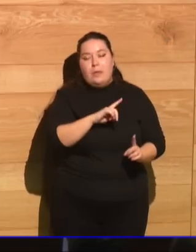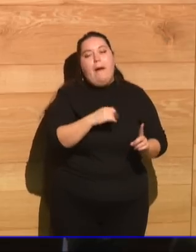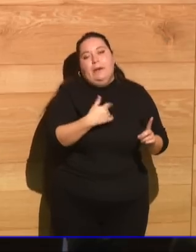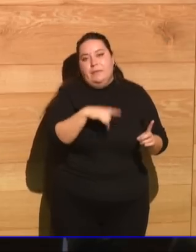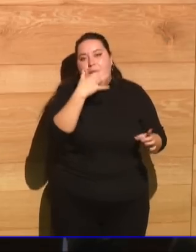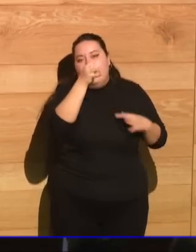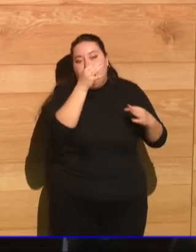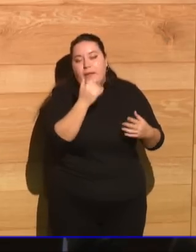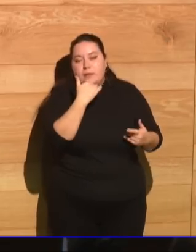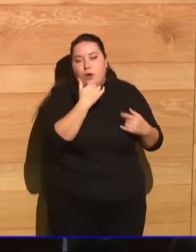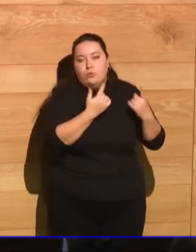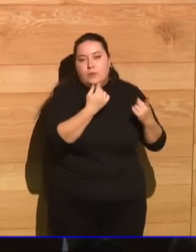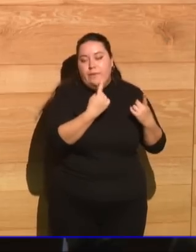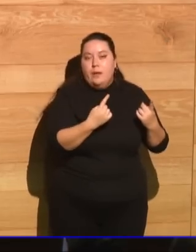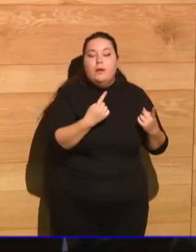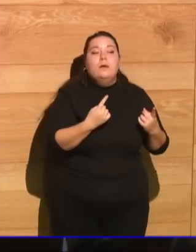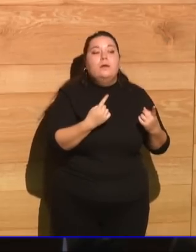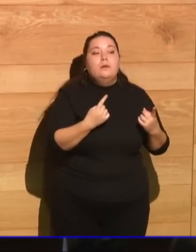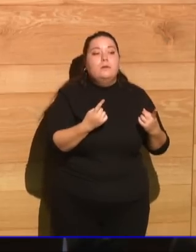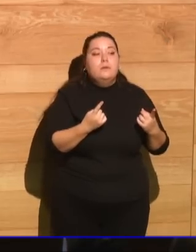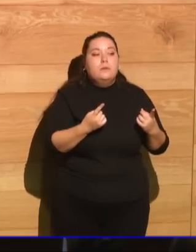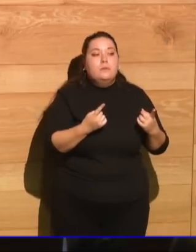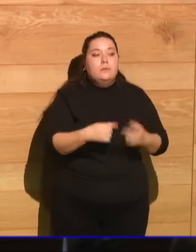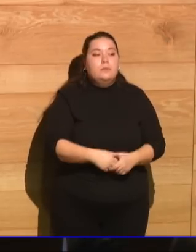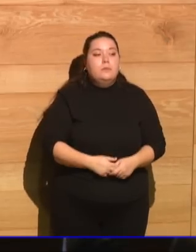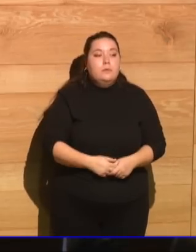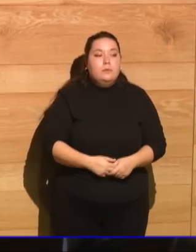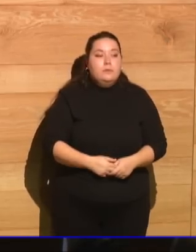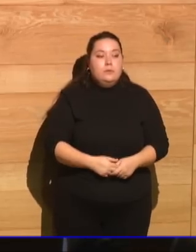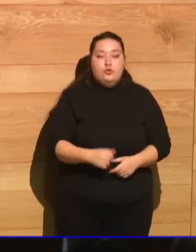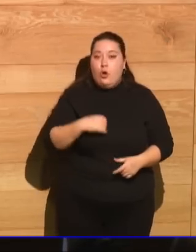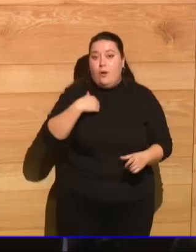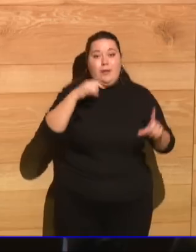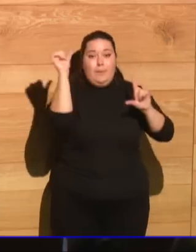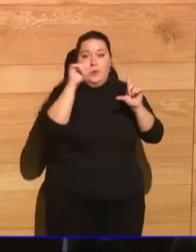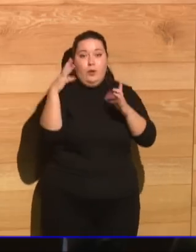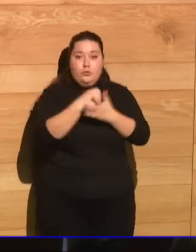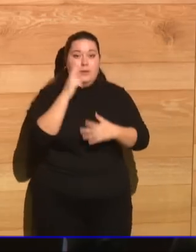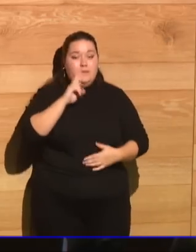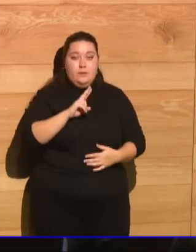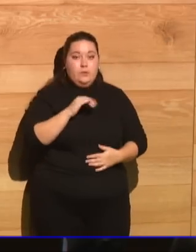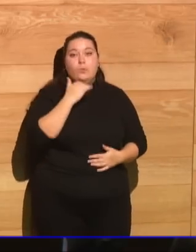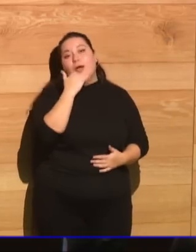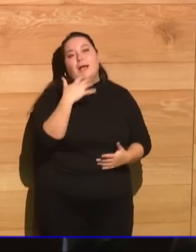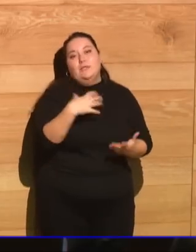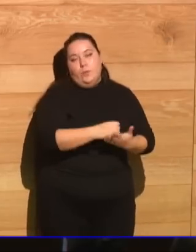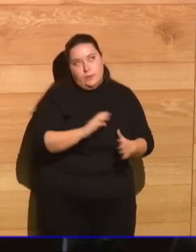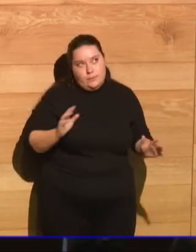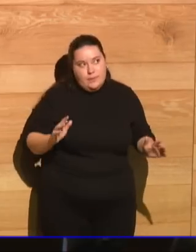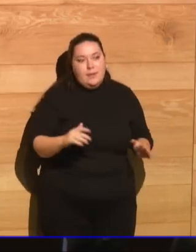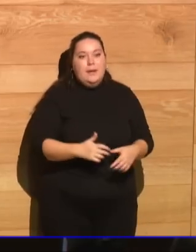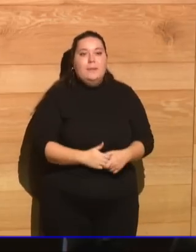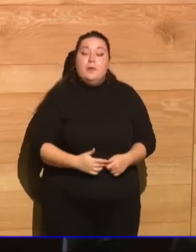Parker era un señor que hacía películas y lo había descubierto como autor. Tengo que entrar yo aquí, ¿eh? Es que yo he visto todas las películas de Alan Parker, bueno, casi todas, Vale, pero